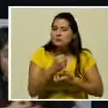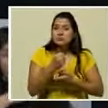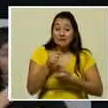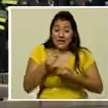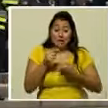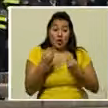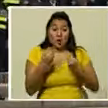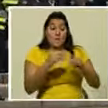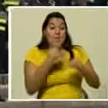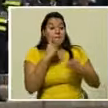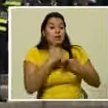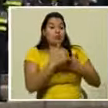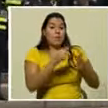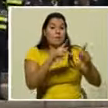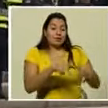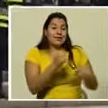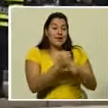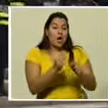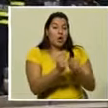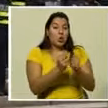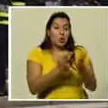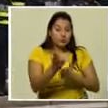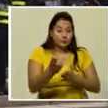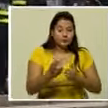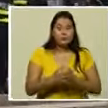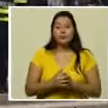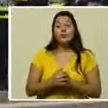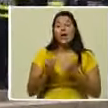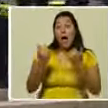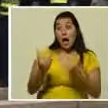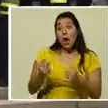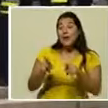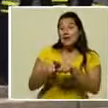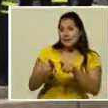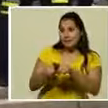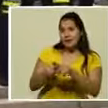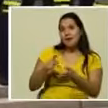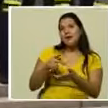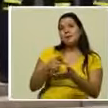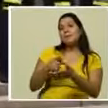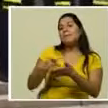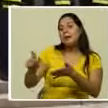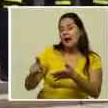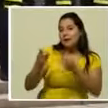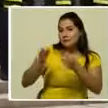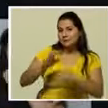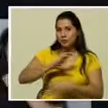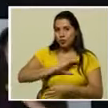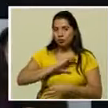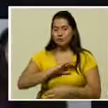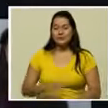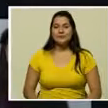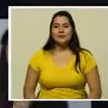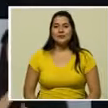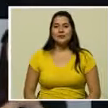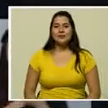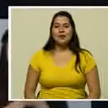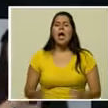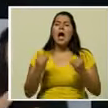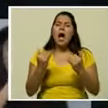formalidad. Para Alvarado, el aumento salarial a los policías fue solventar una deuda histórica en el país. A pesar de la